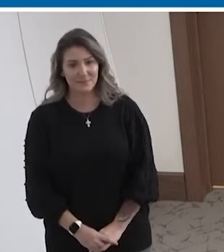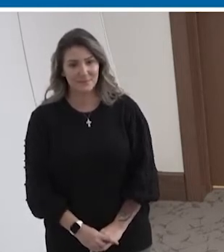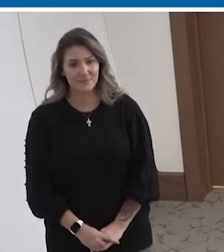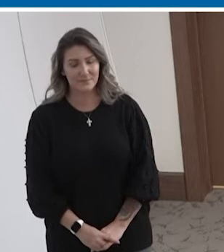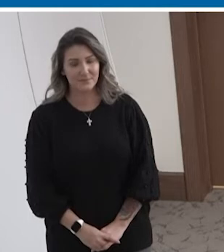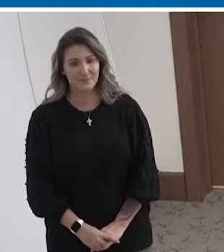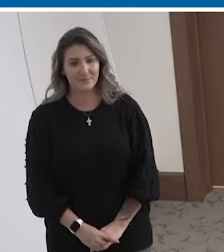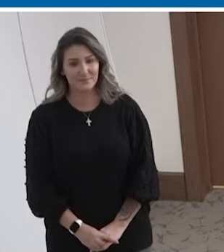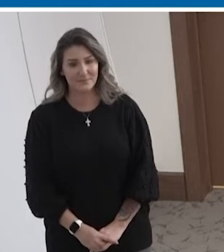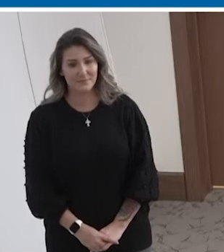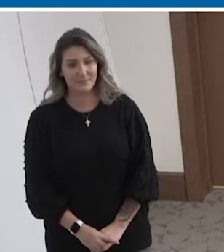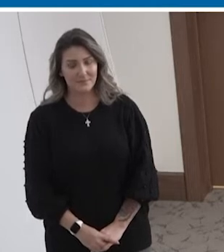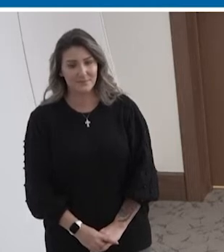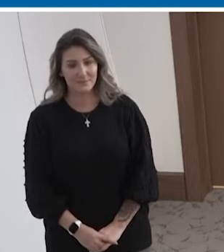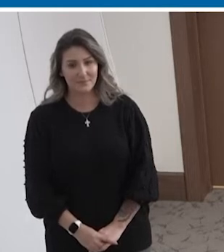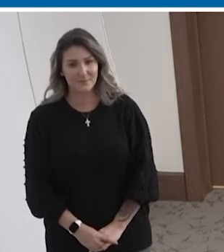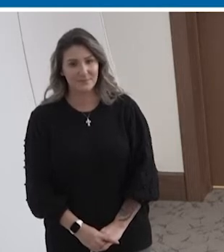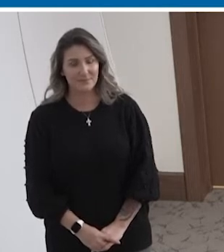escuelas,